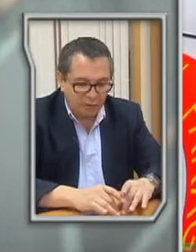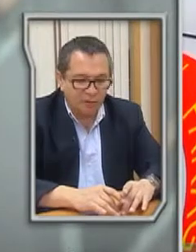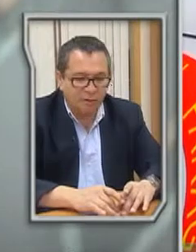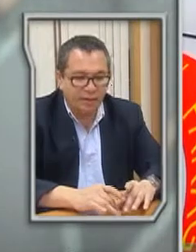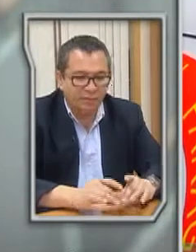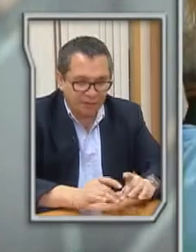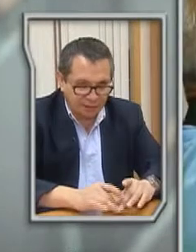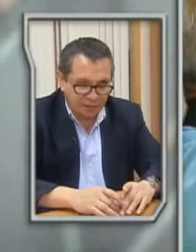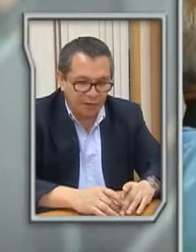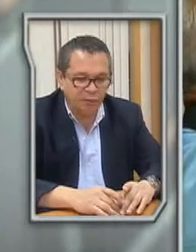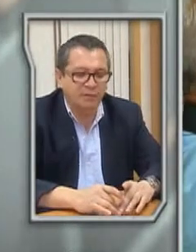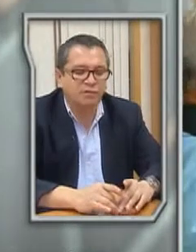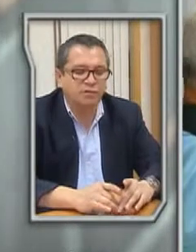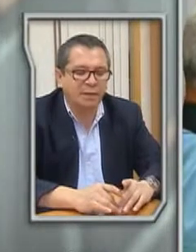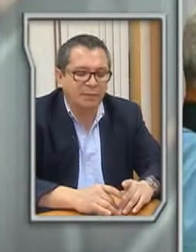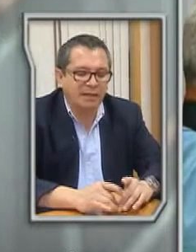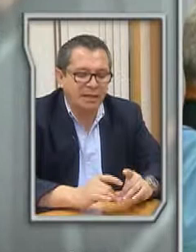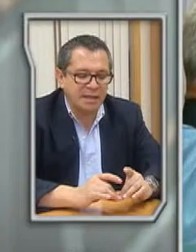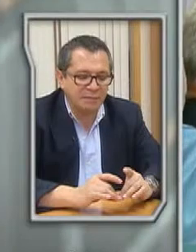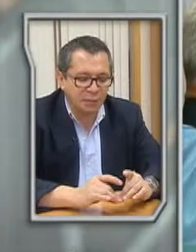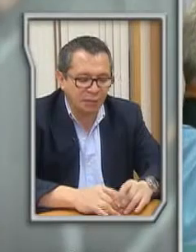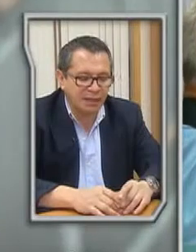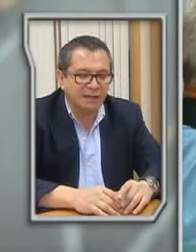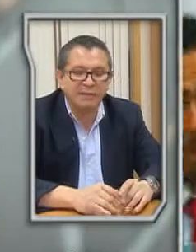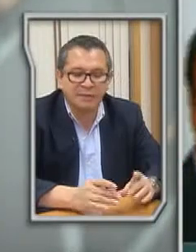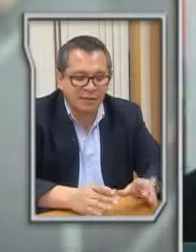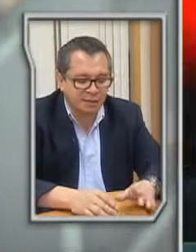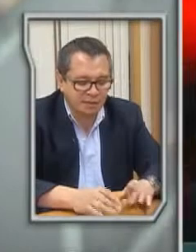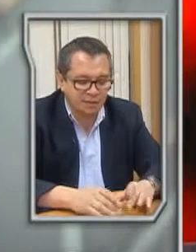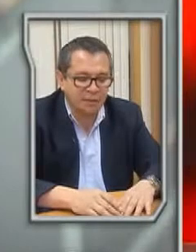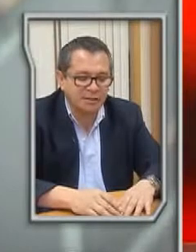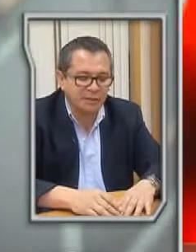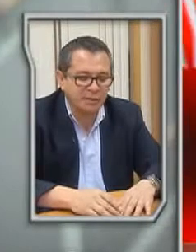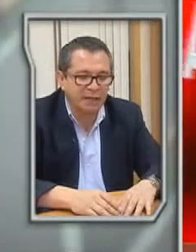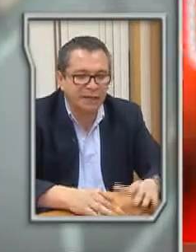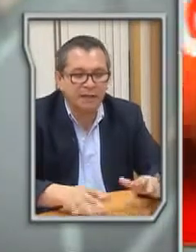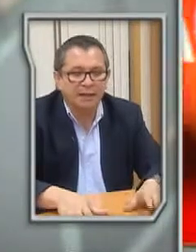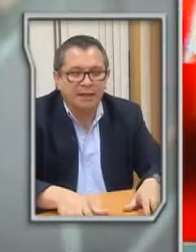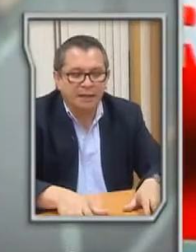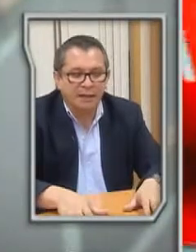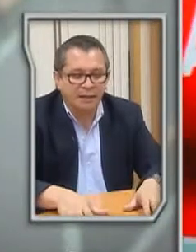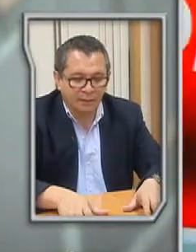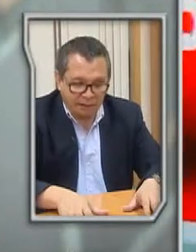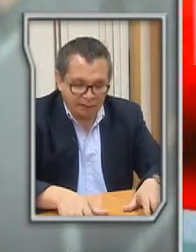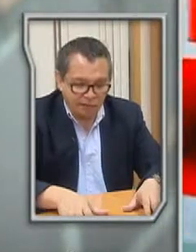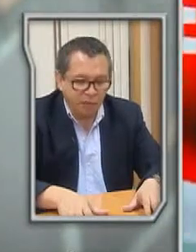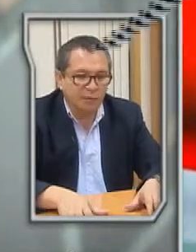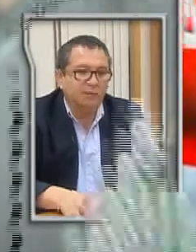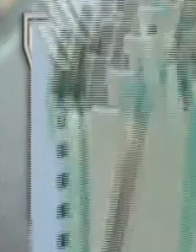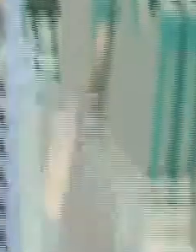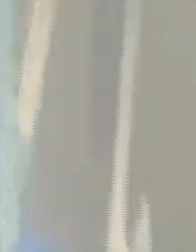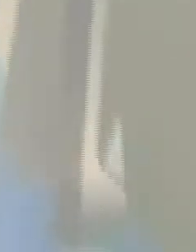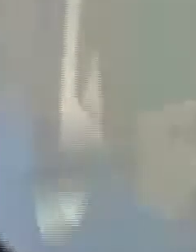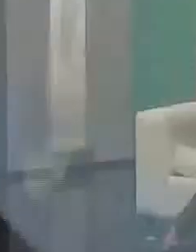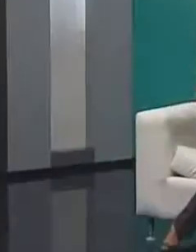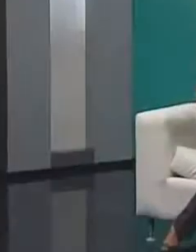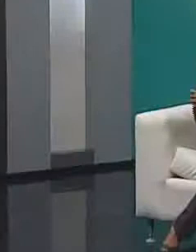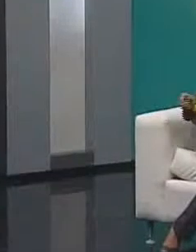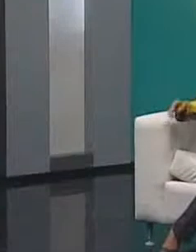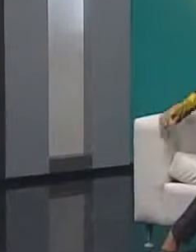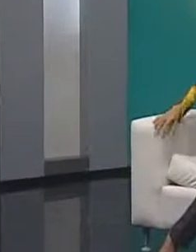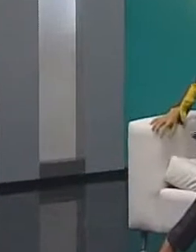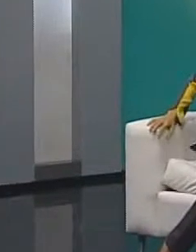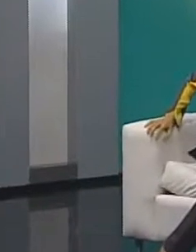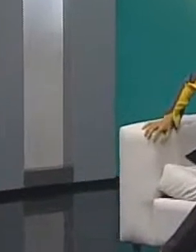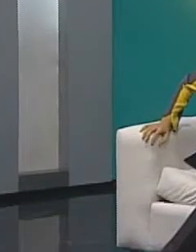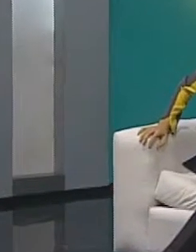papel geoestratégico, su papel importante a pesar de ser una nación pequeña en América del Sur. Después de